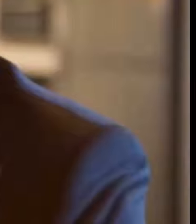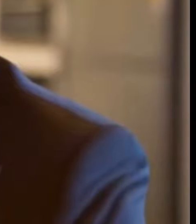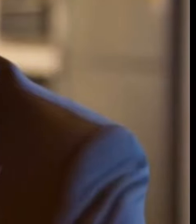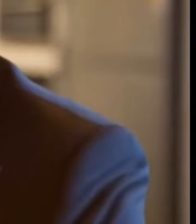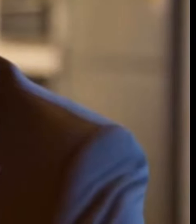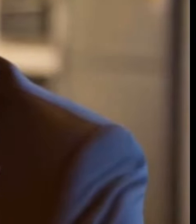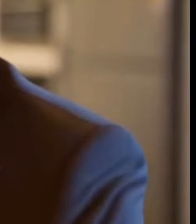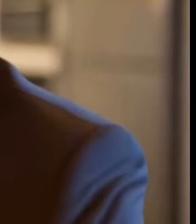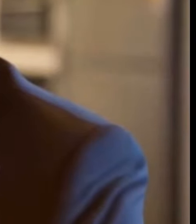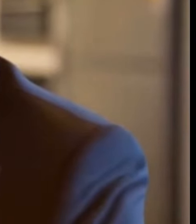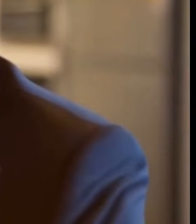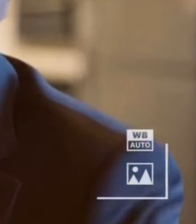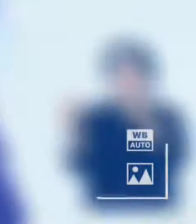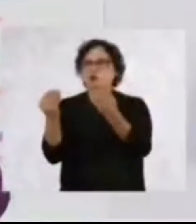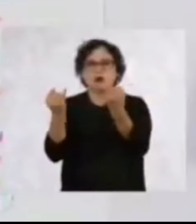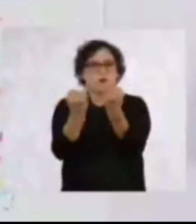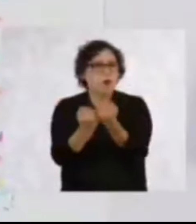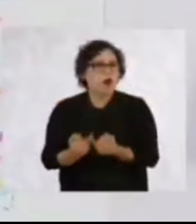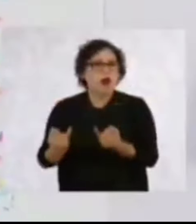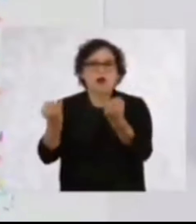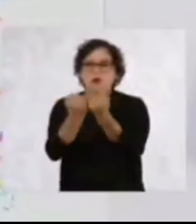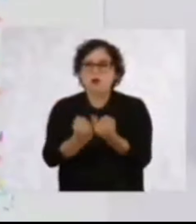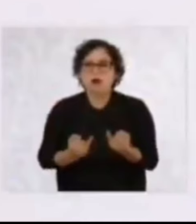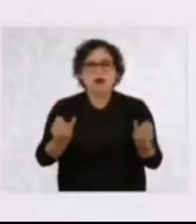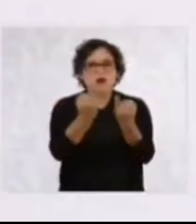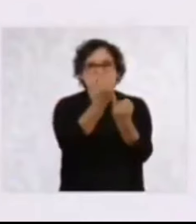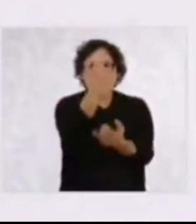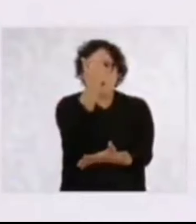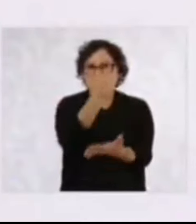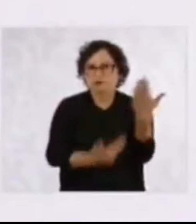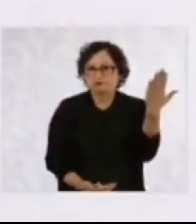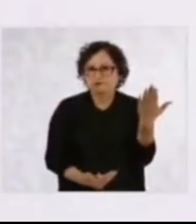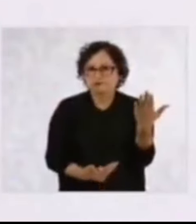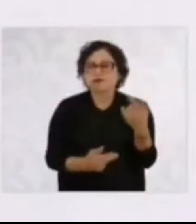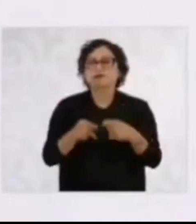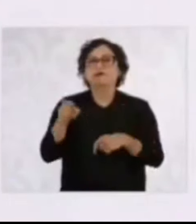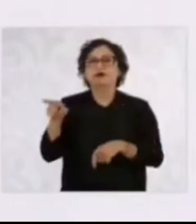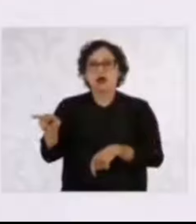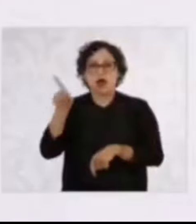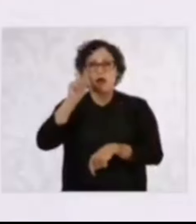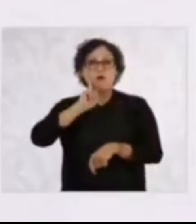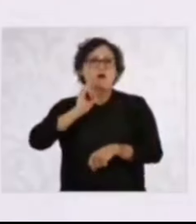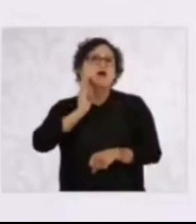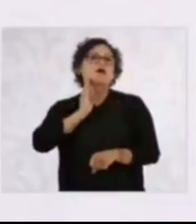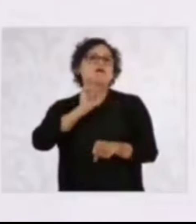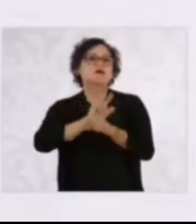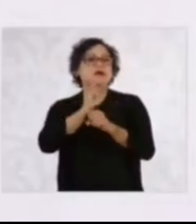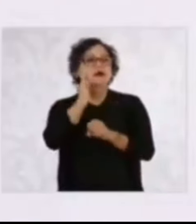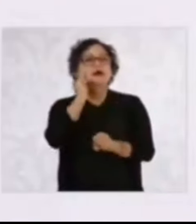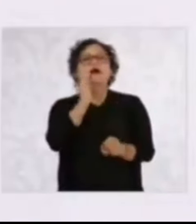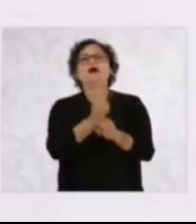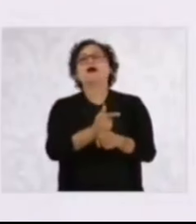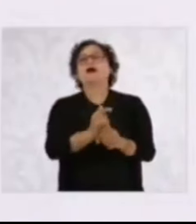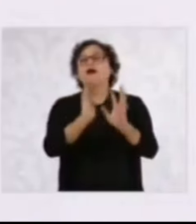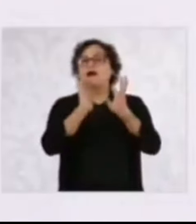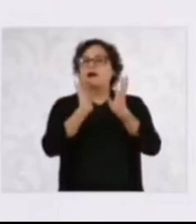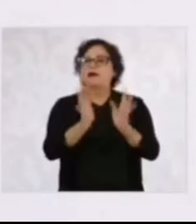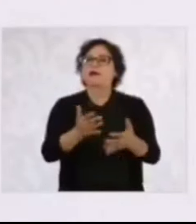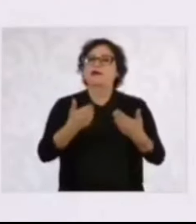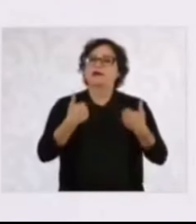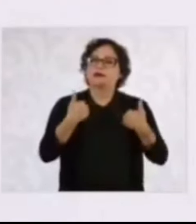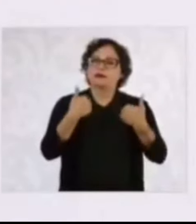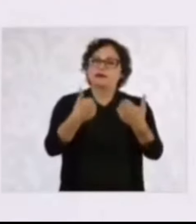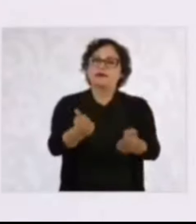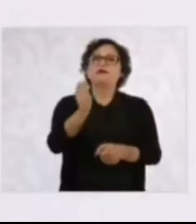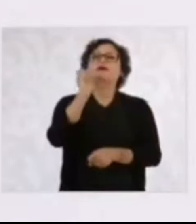la reconstrucción que habría desviado. Y entonces encontró un modus operandi donde el constructor daba dinero